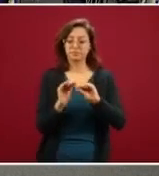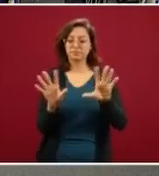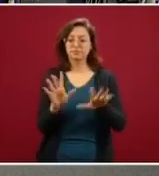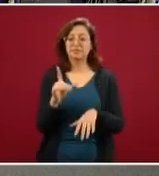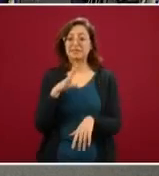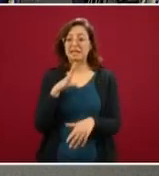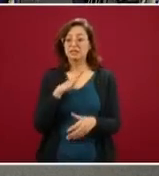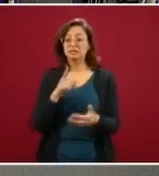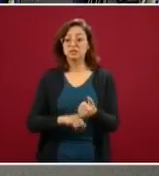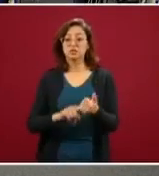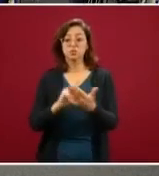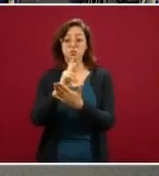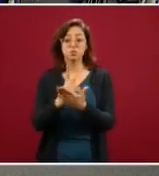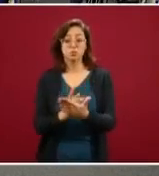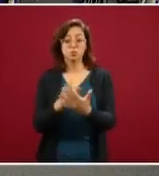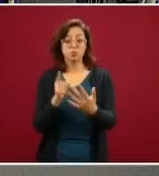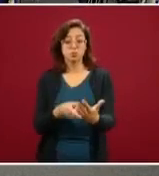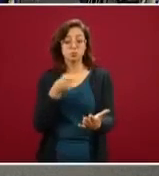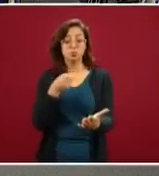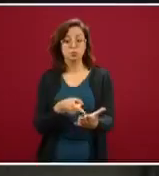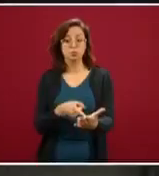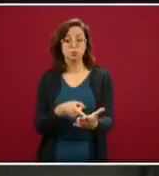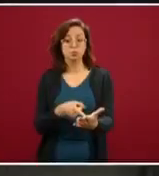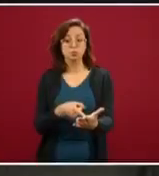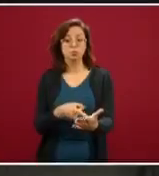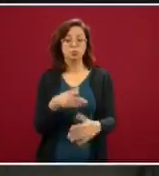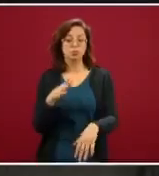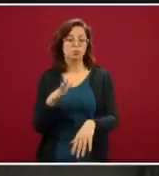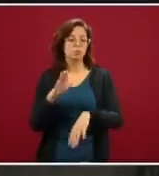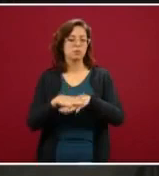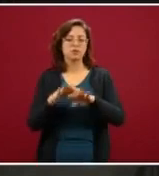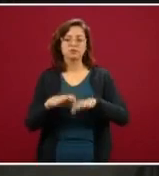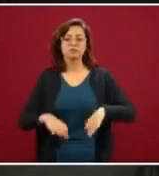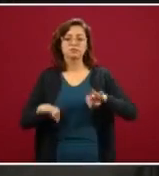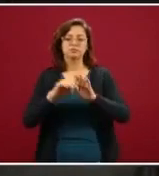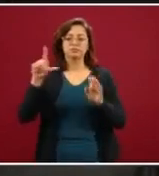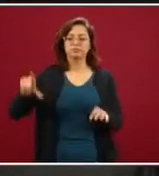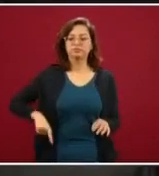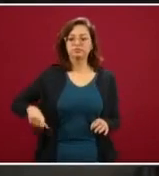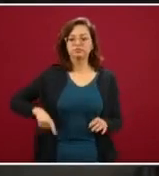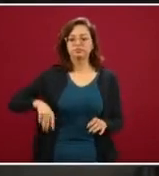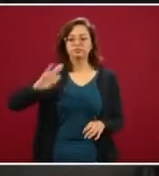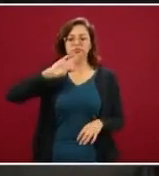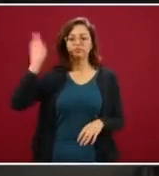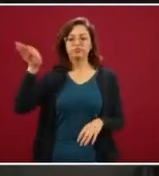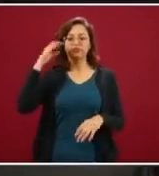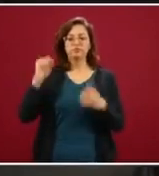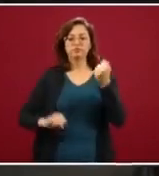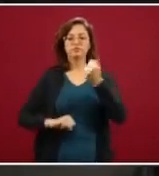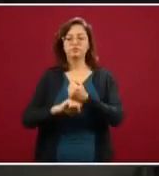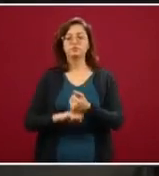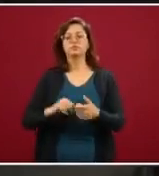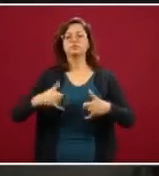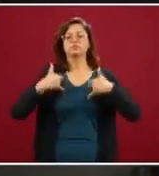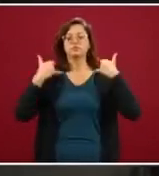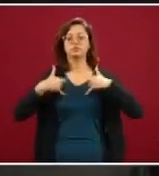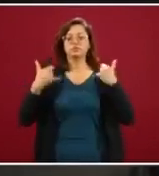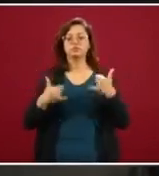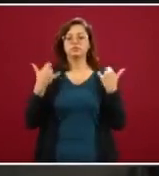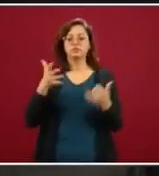un programa, uno de los pilares de los programas del gobierno federal, de jóvenes construyendo el